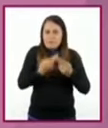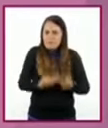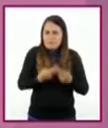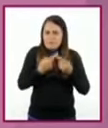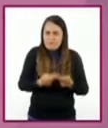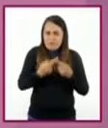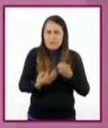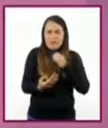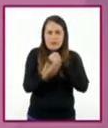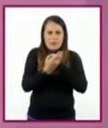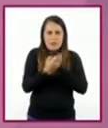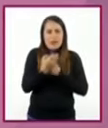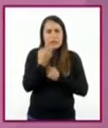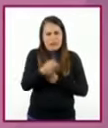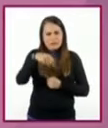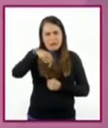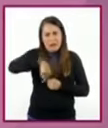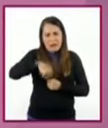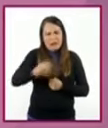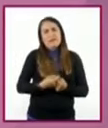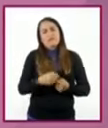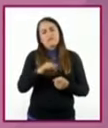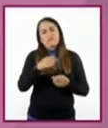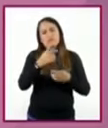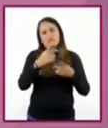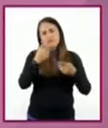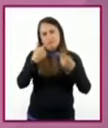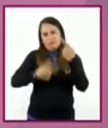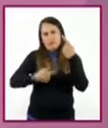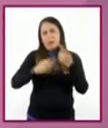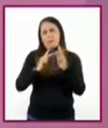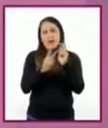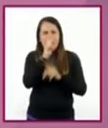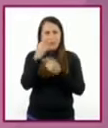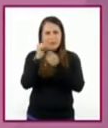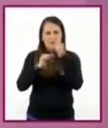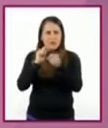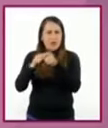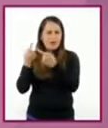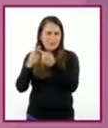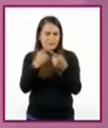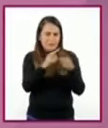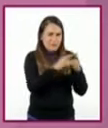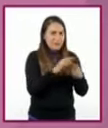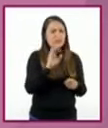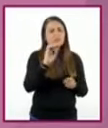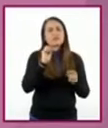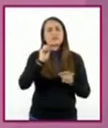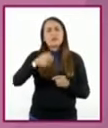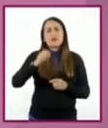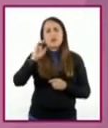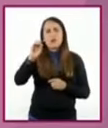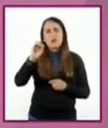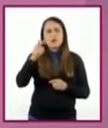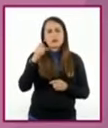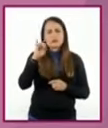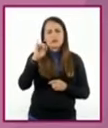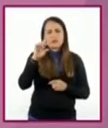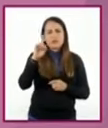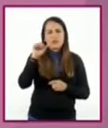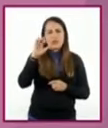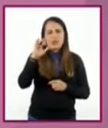consumimos los organismos heterótrofos, en un proceso llamado oxidación de los nutrientes.